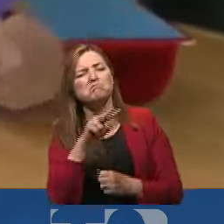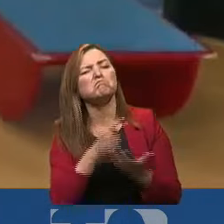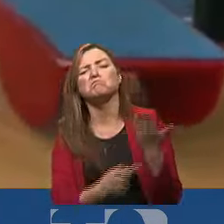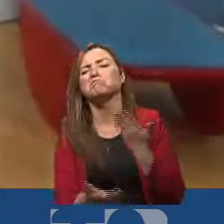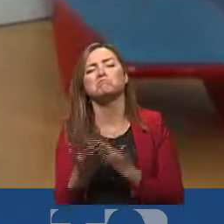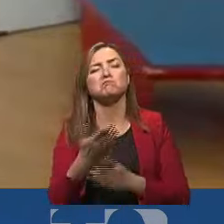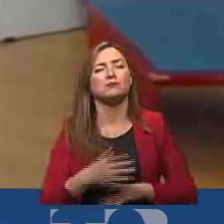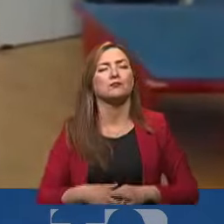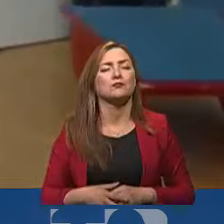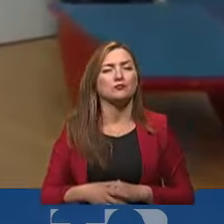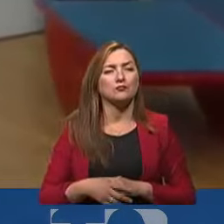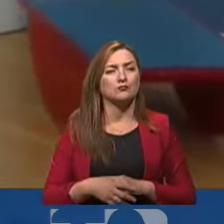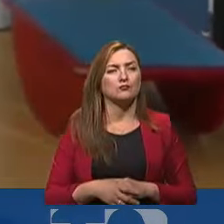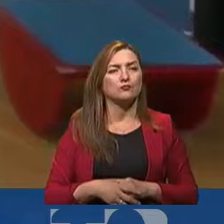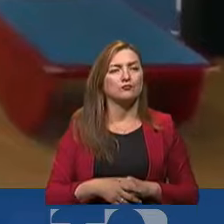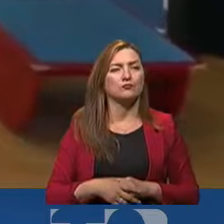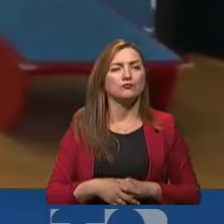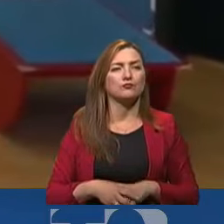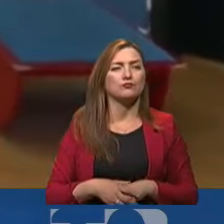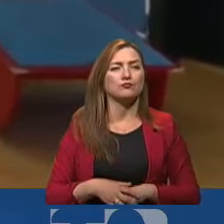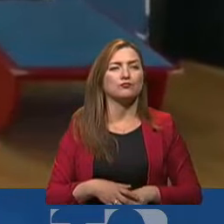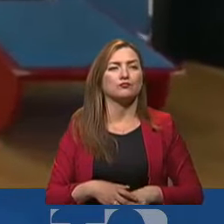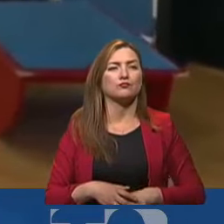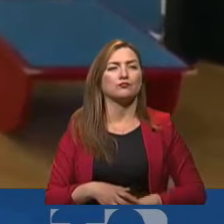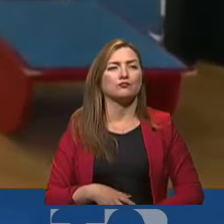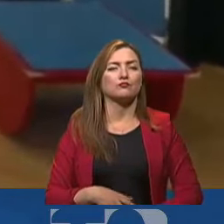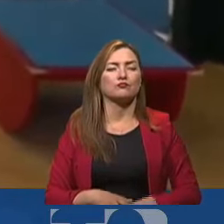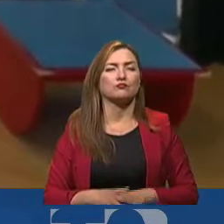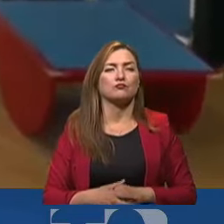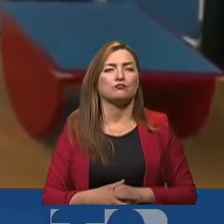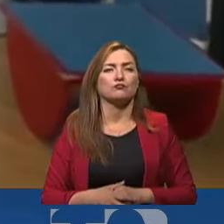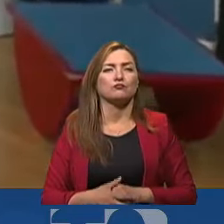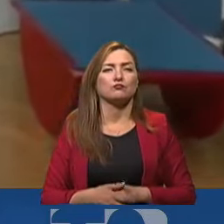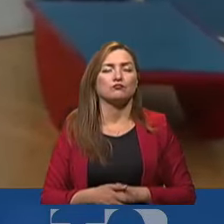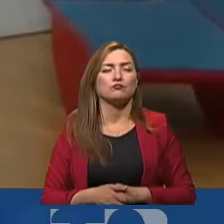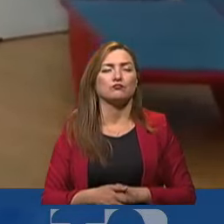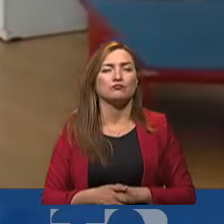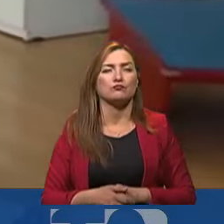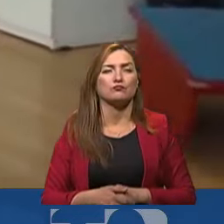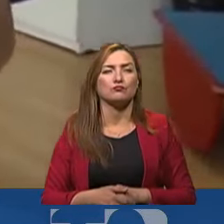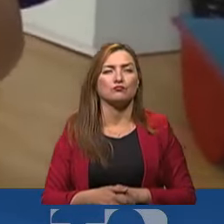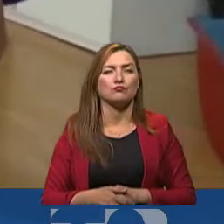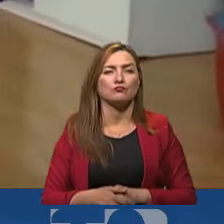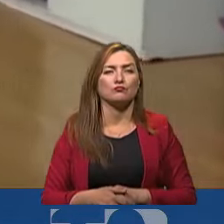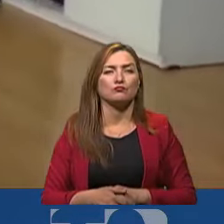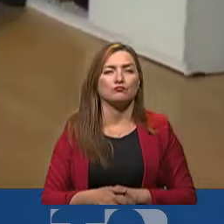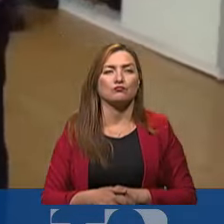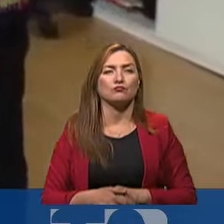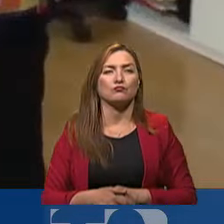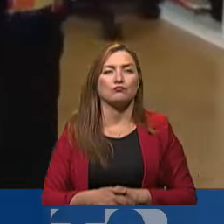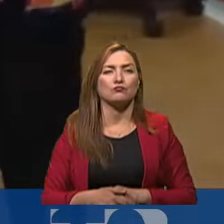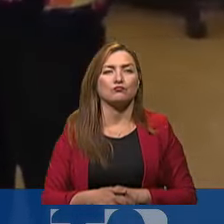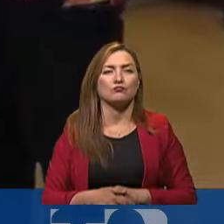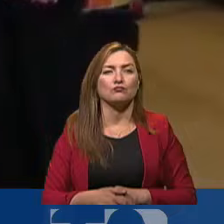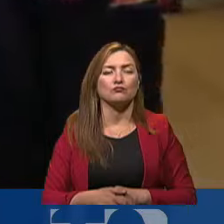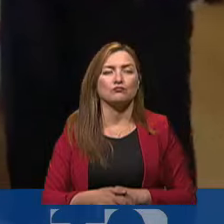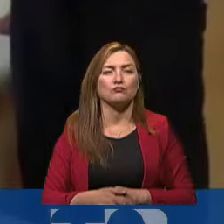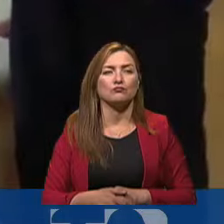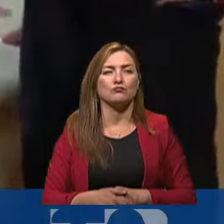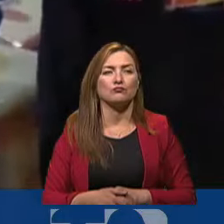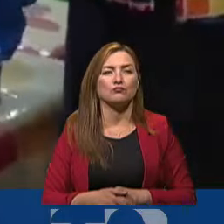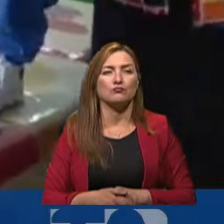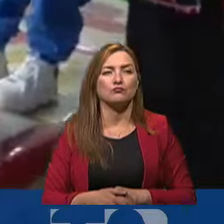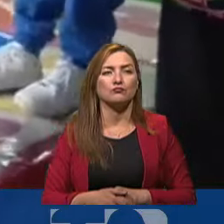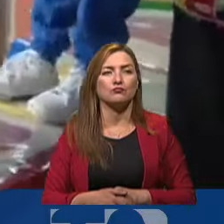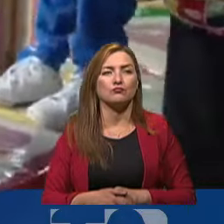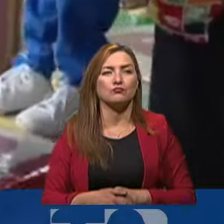centro terapéutico, en esta casa abierta que van a ver? Bueno, básicamente lo que acá, como podemos observar, igual tenemos varias aulas donde